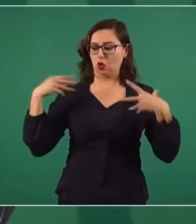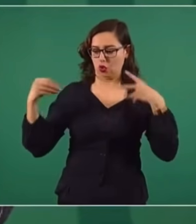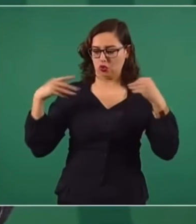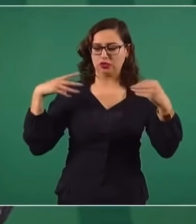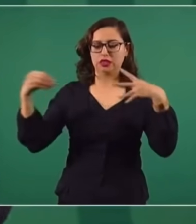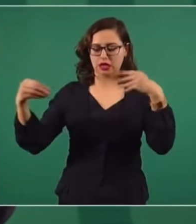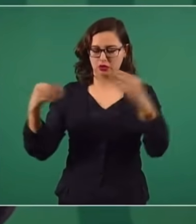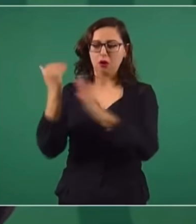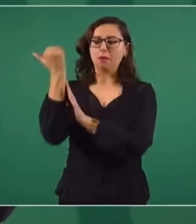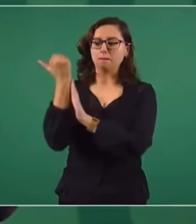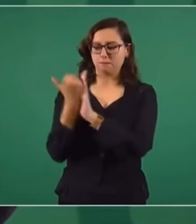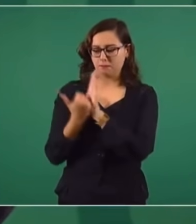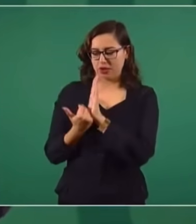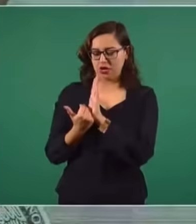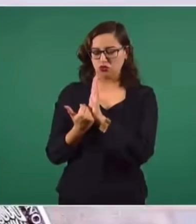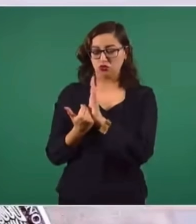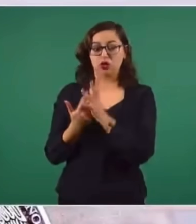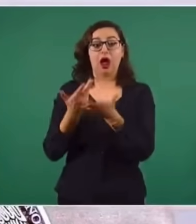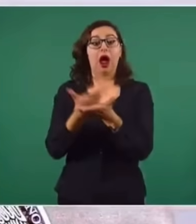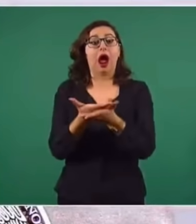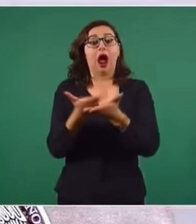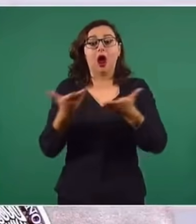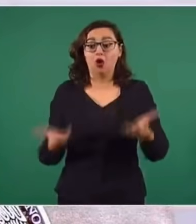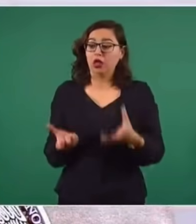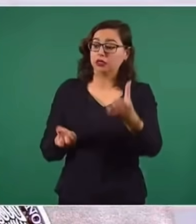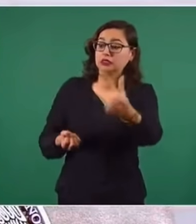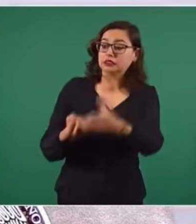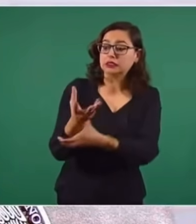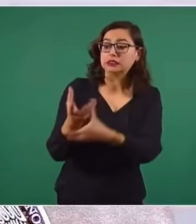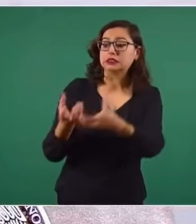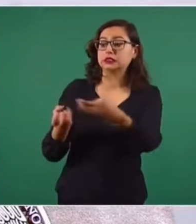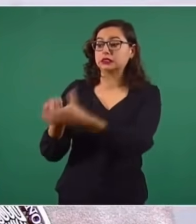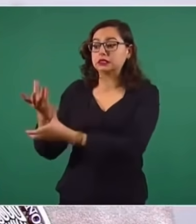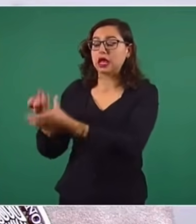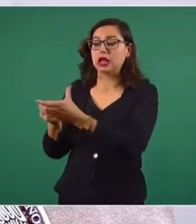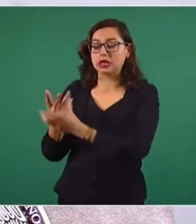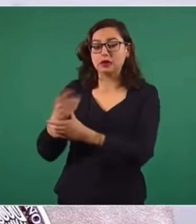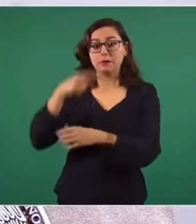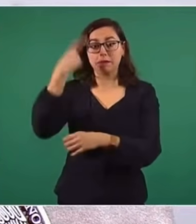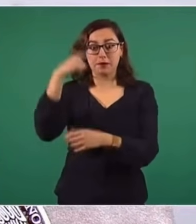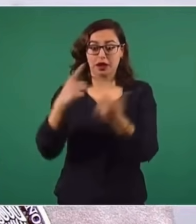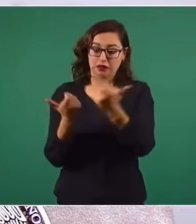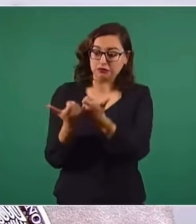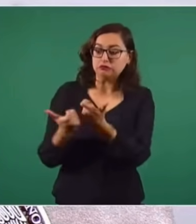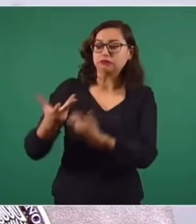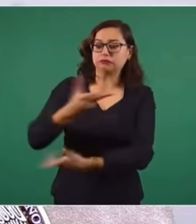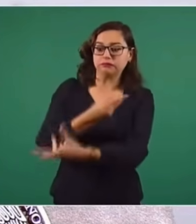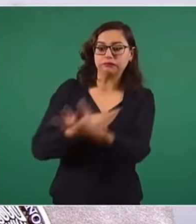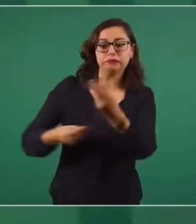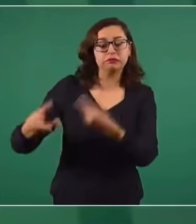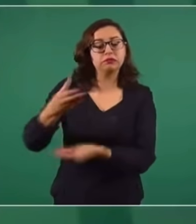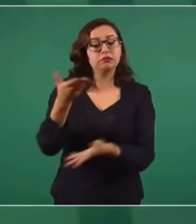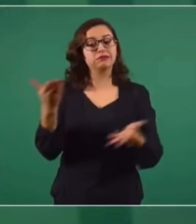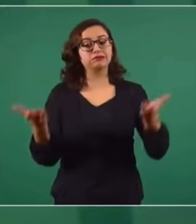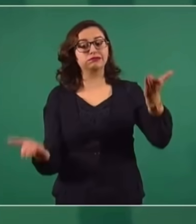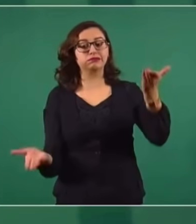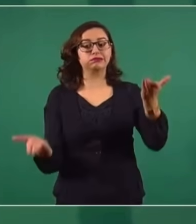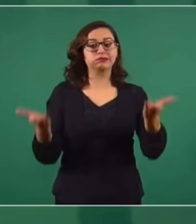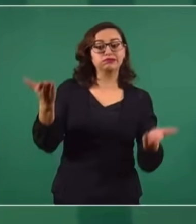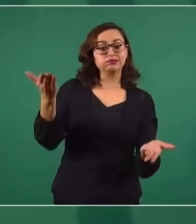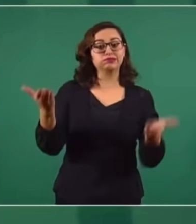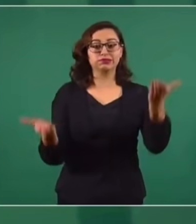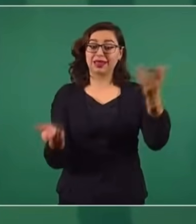daño social es un equilibrio continuamente en revisión, es un equilibrio dinámico.